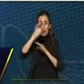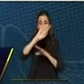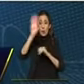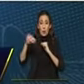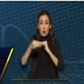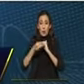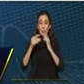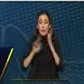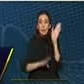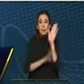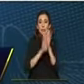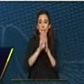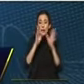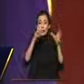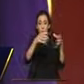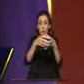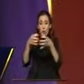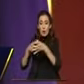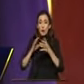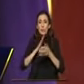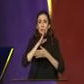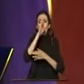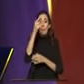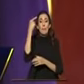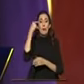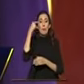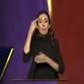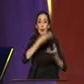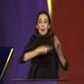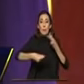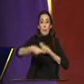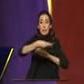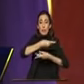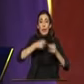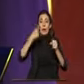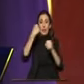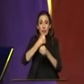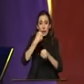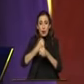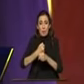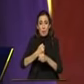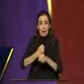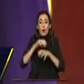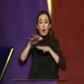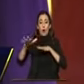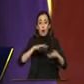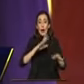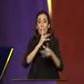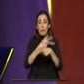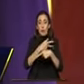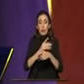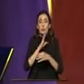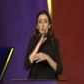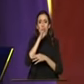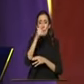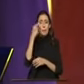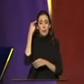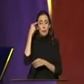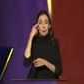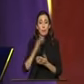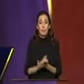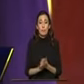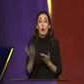más para desarrollo, siempre pensando en la inversión, en el trabajo, en el empleo, en la actividad productiva.